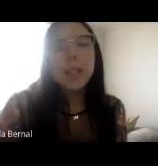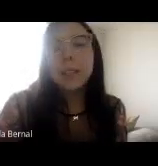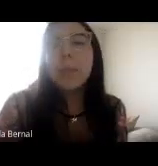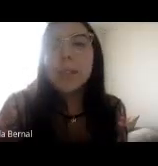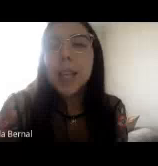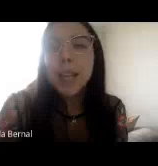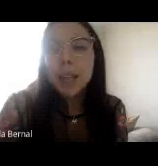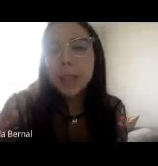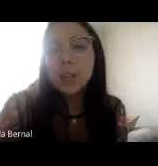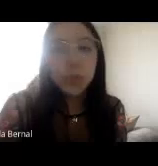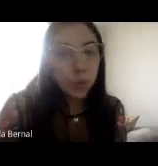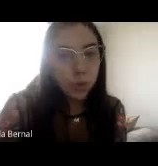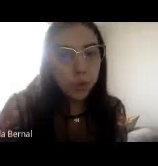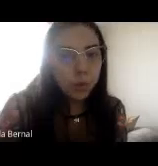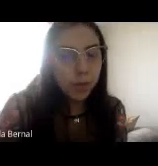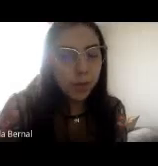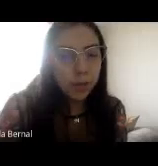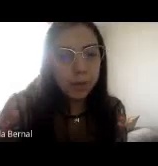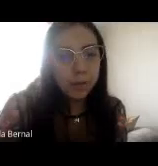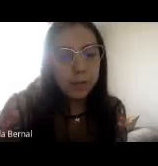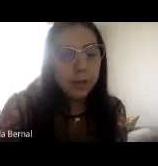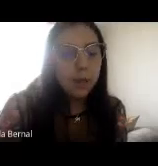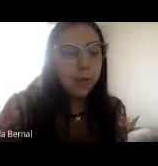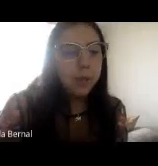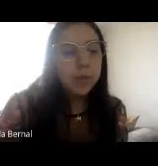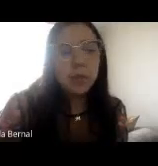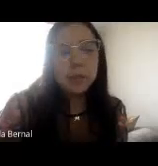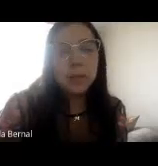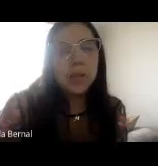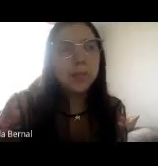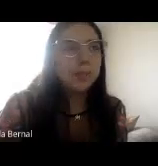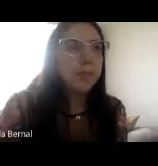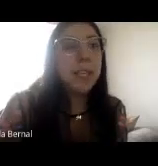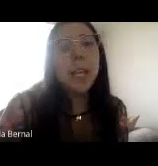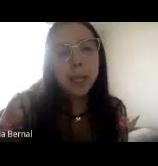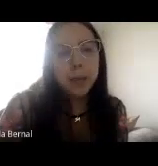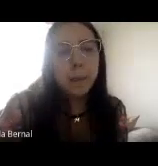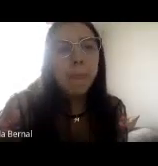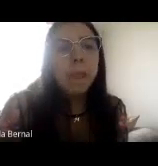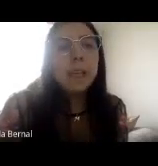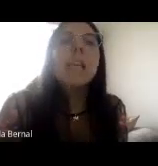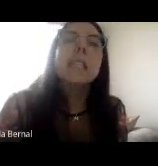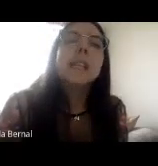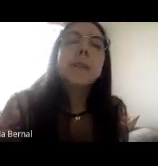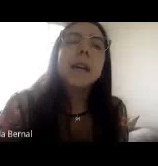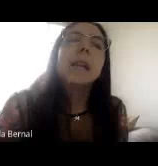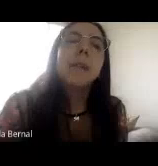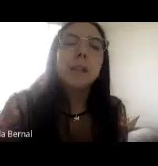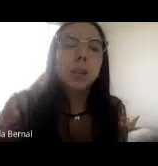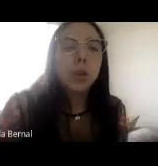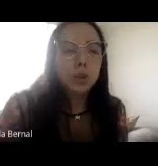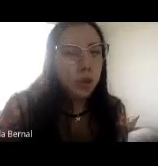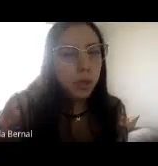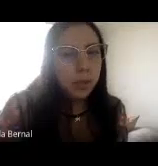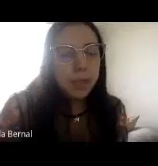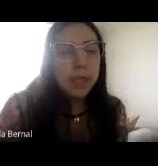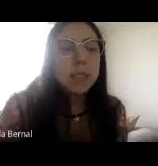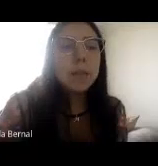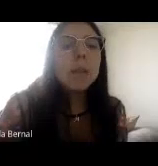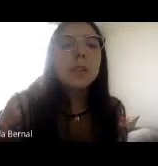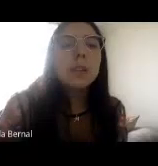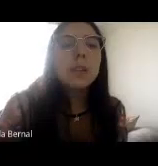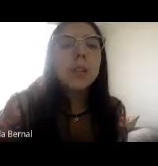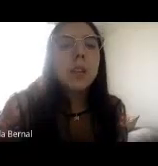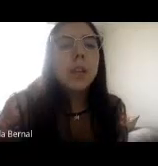cae directamente el sol de una manera pues seguida, que se llama el método SODI.